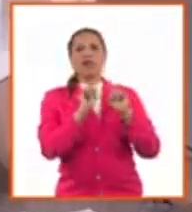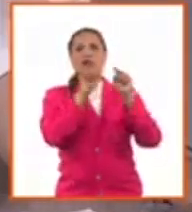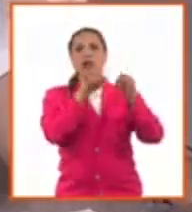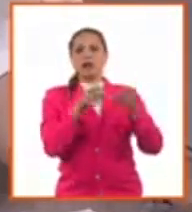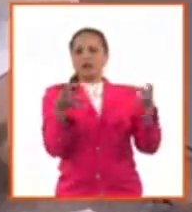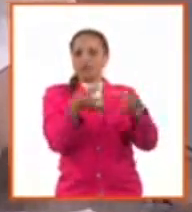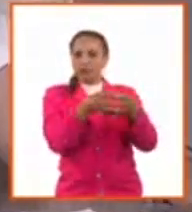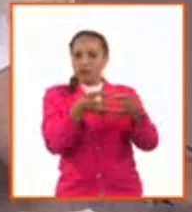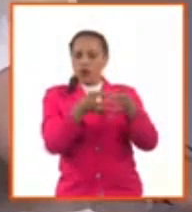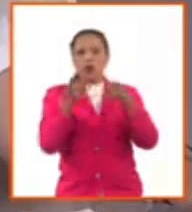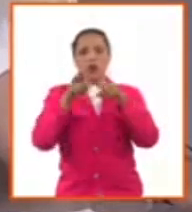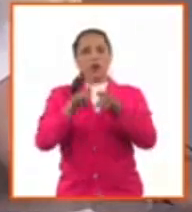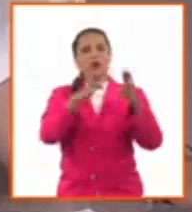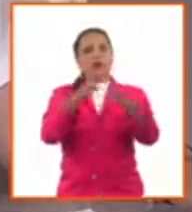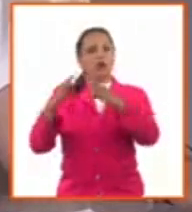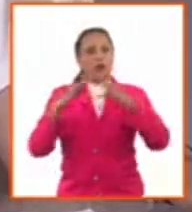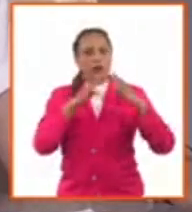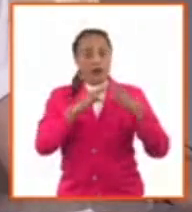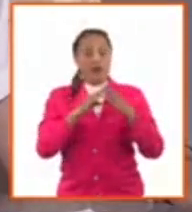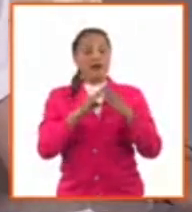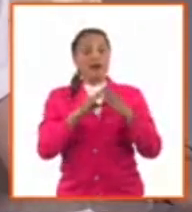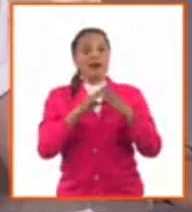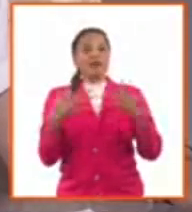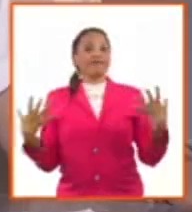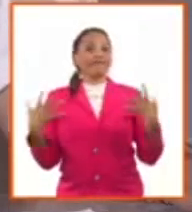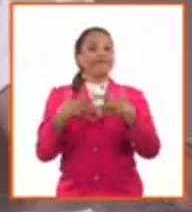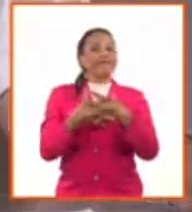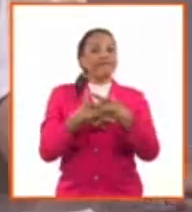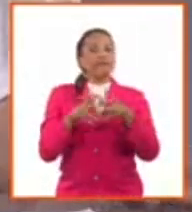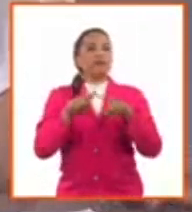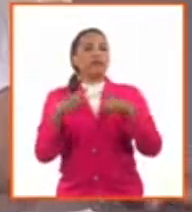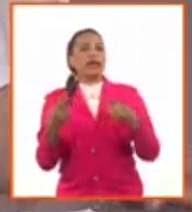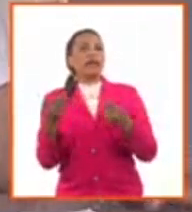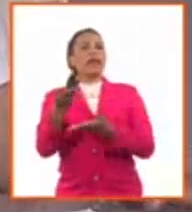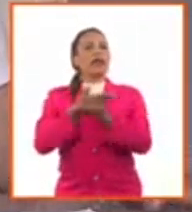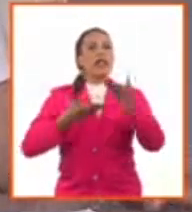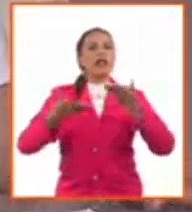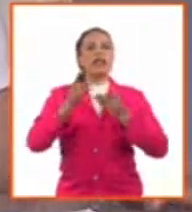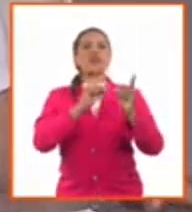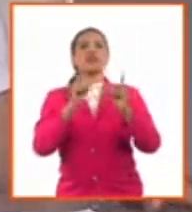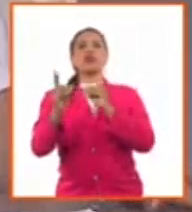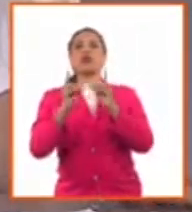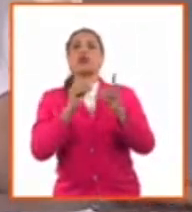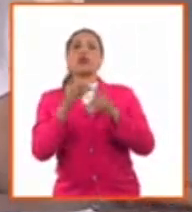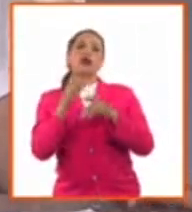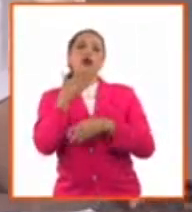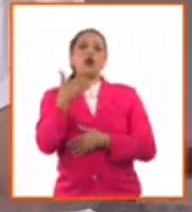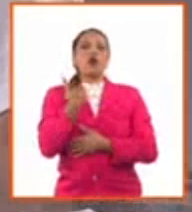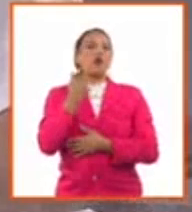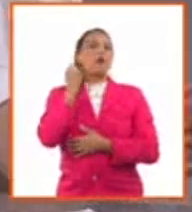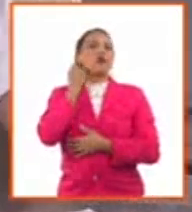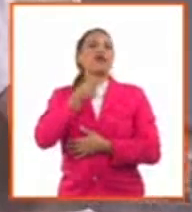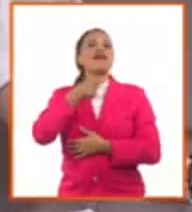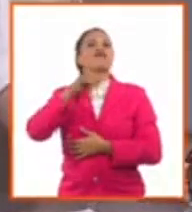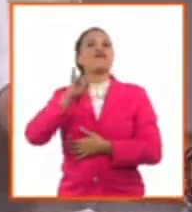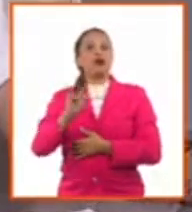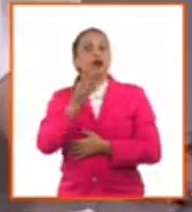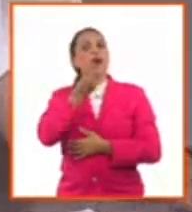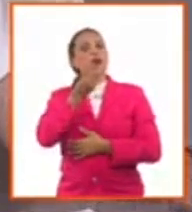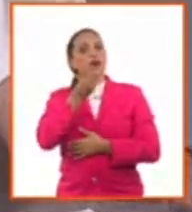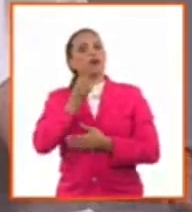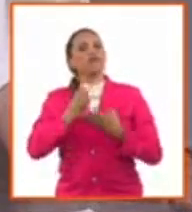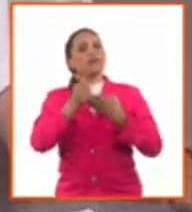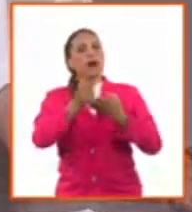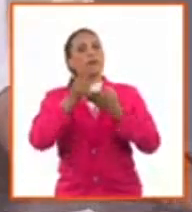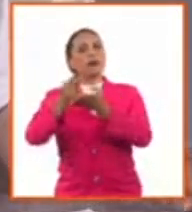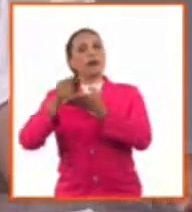que conviven junto con los pobladores y los actores de la comunidad para poder discutir sobre cómo la Federación Estudiantil